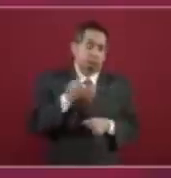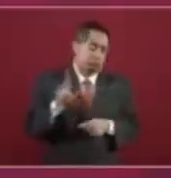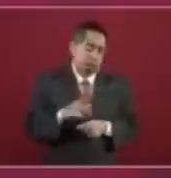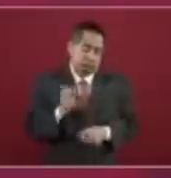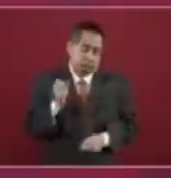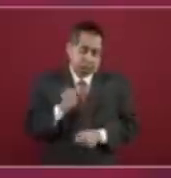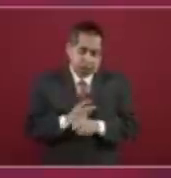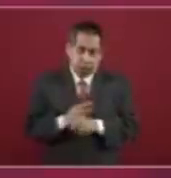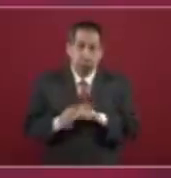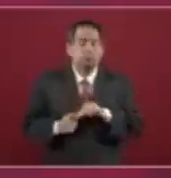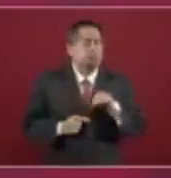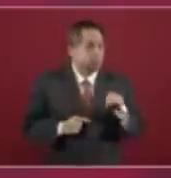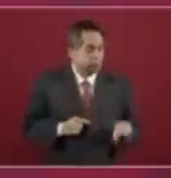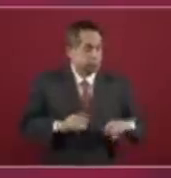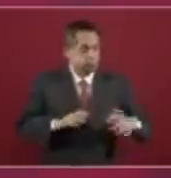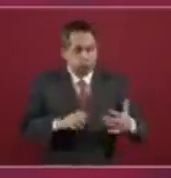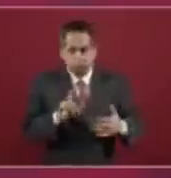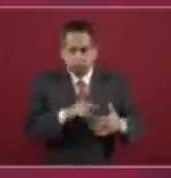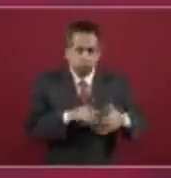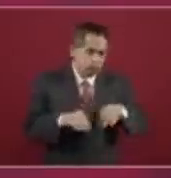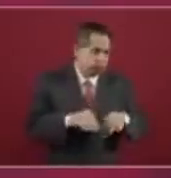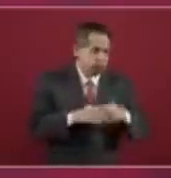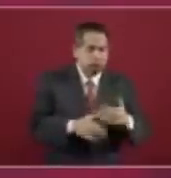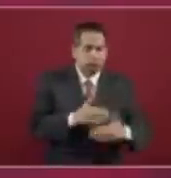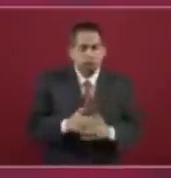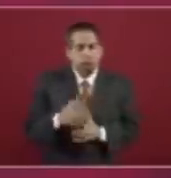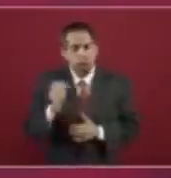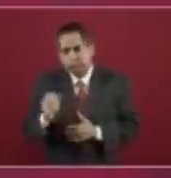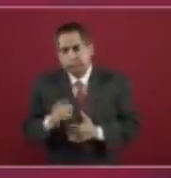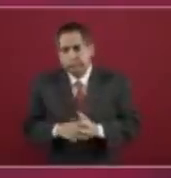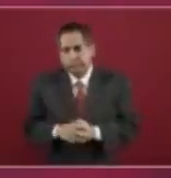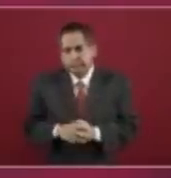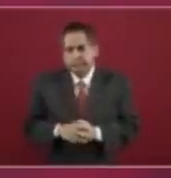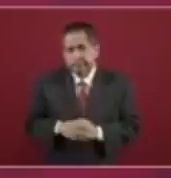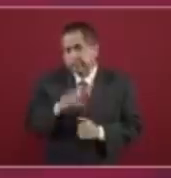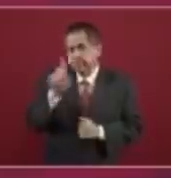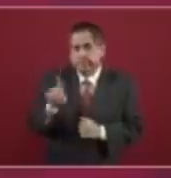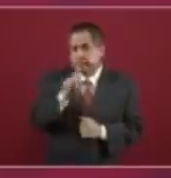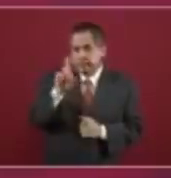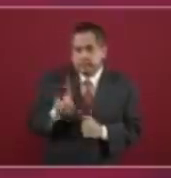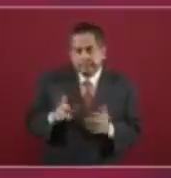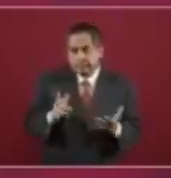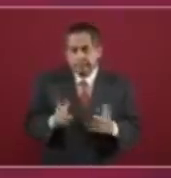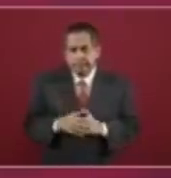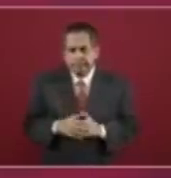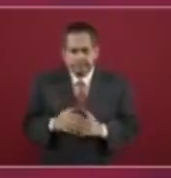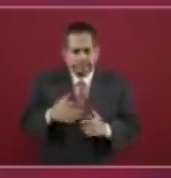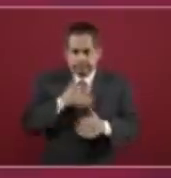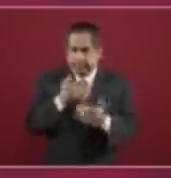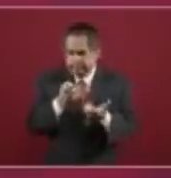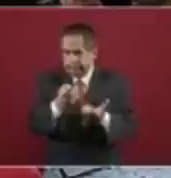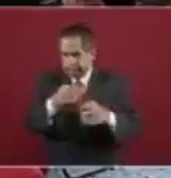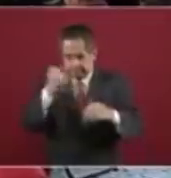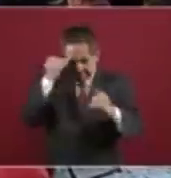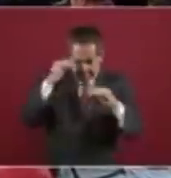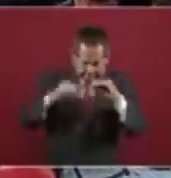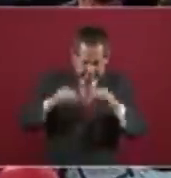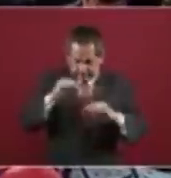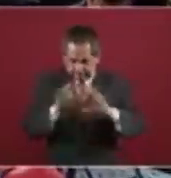temprano el lunes o los domingos. Estamos trabajando sobre esto.